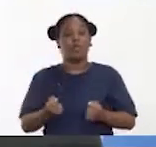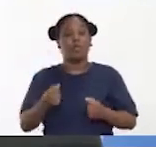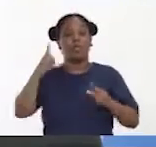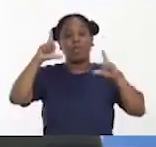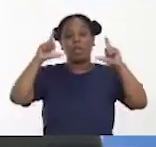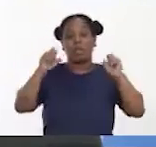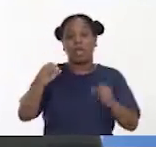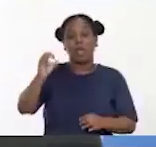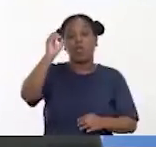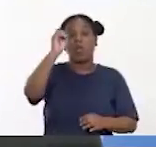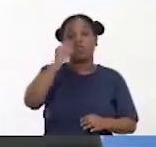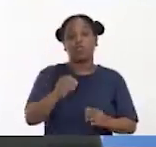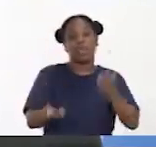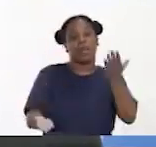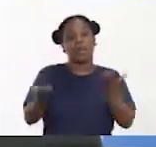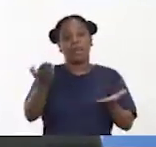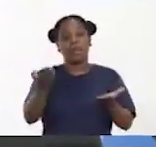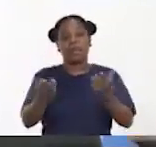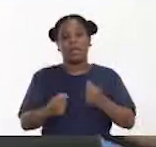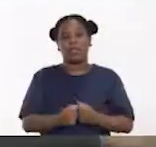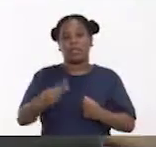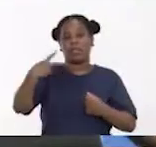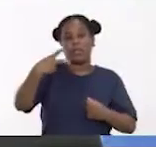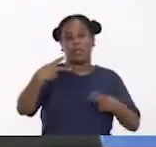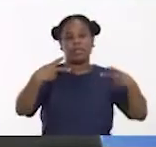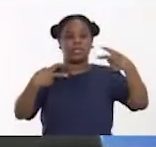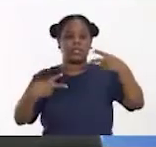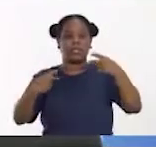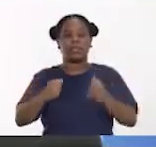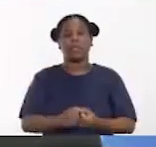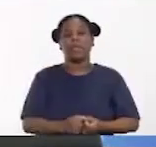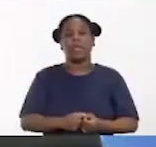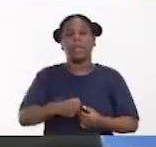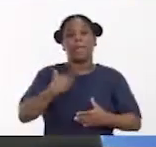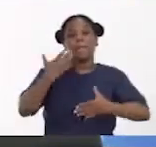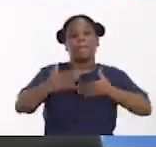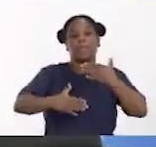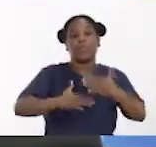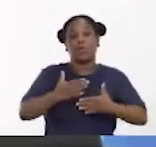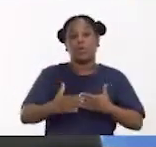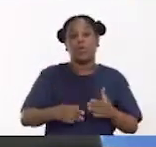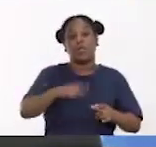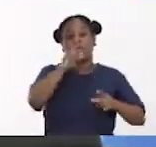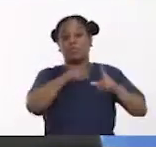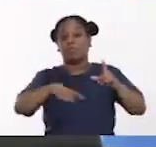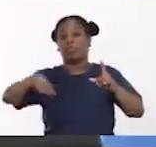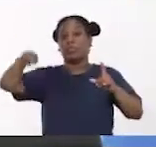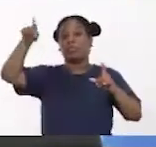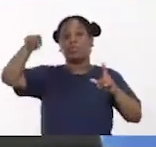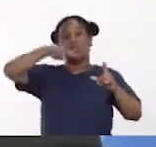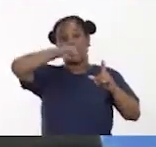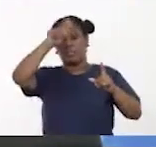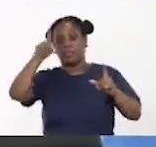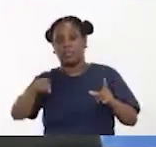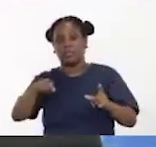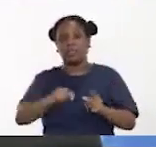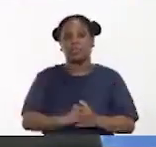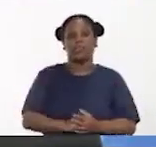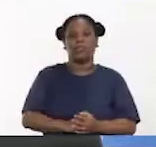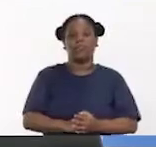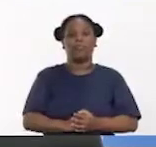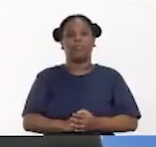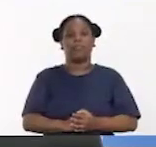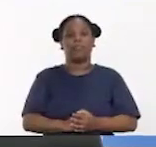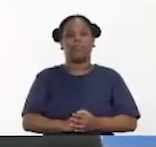es creciente, si es decreciente y otras propiedades. Y también es importante destacar el papel de